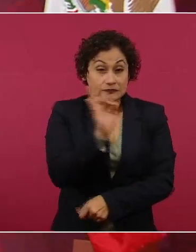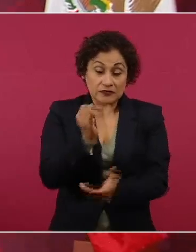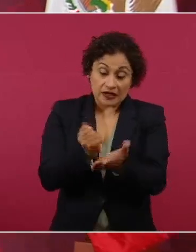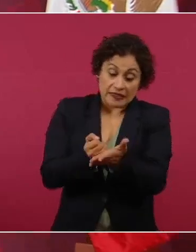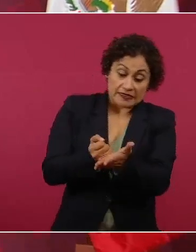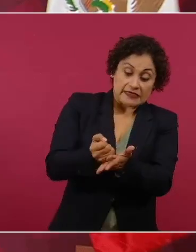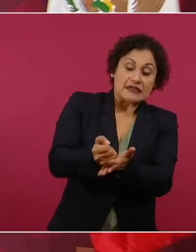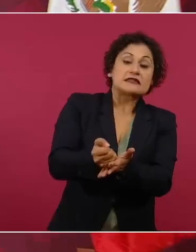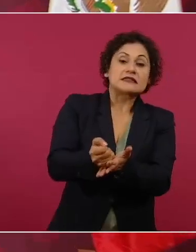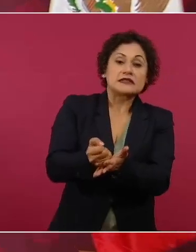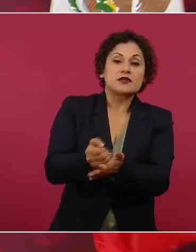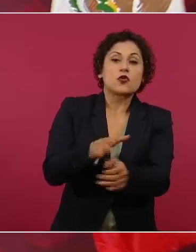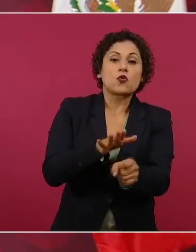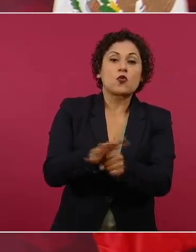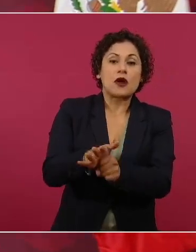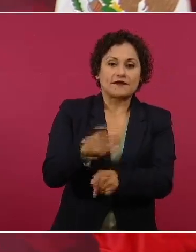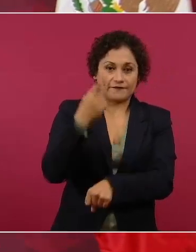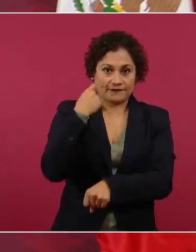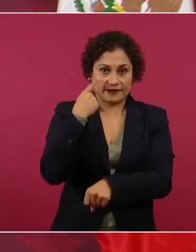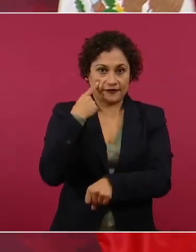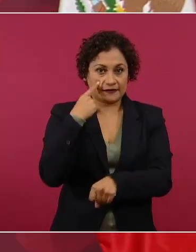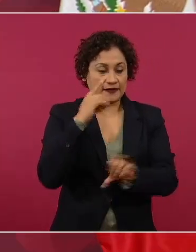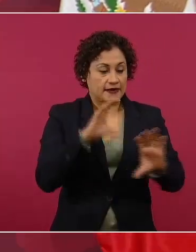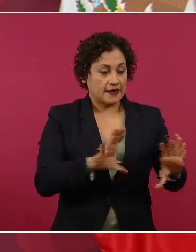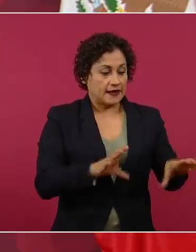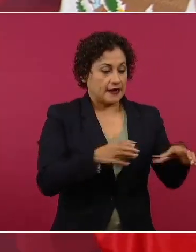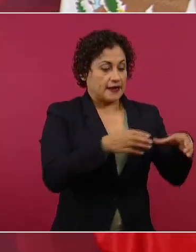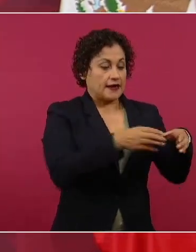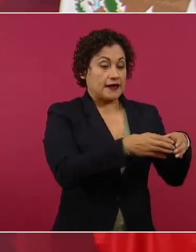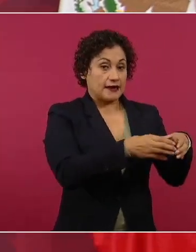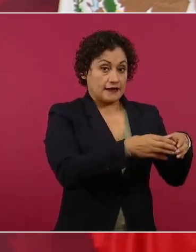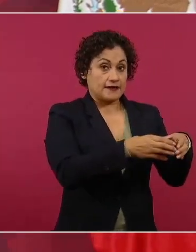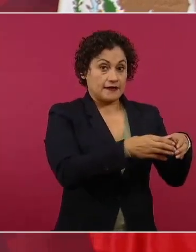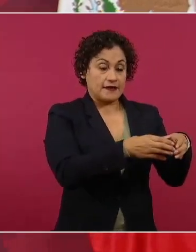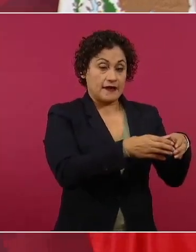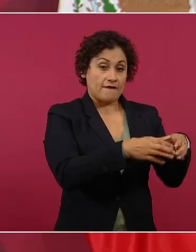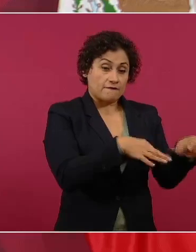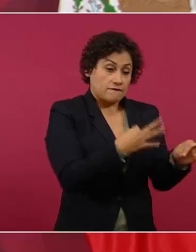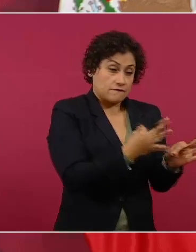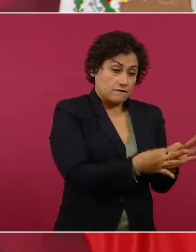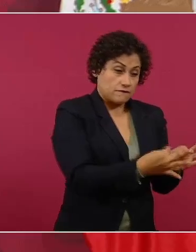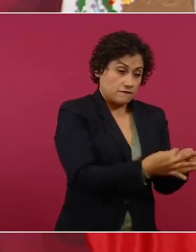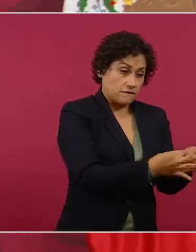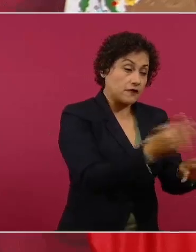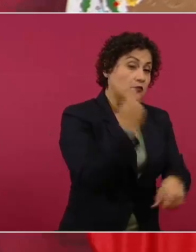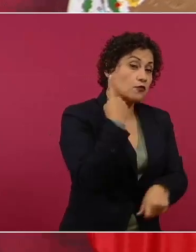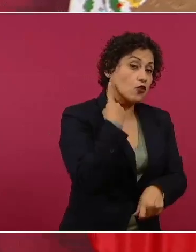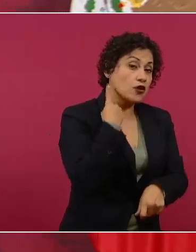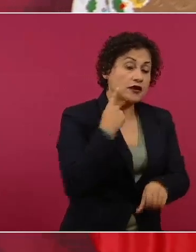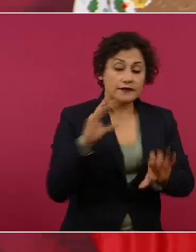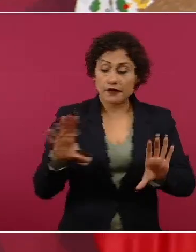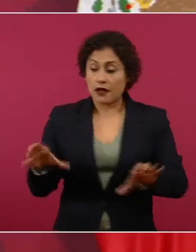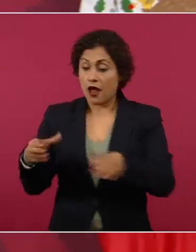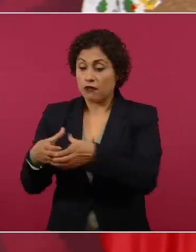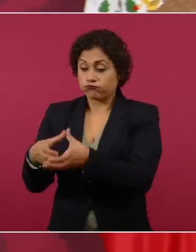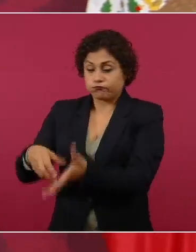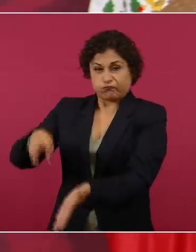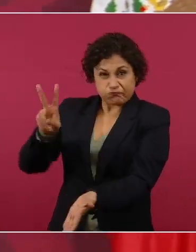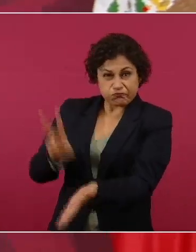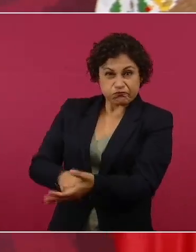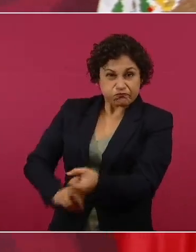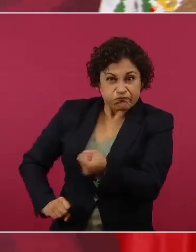entre eficacia política y principios, no hay que titubear.